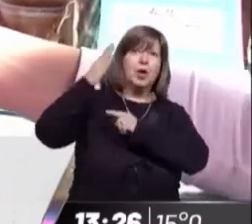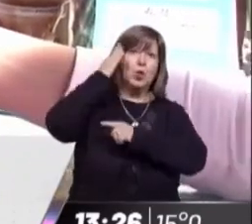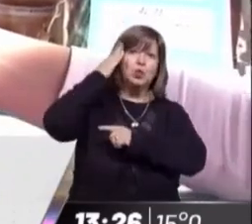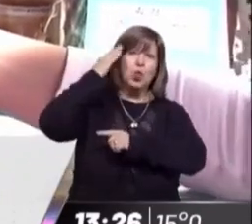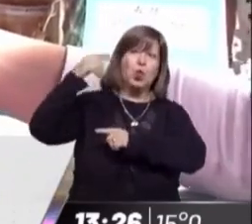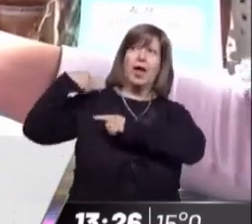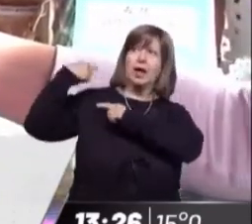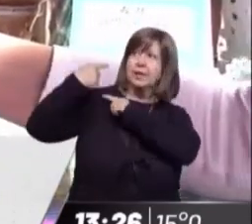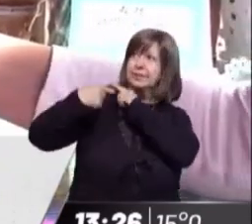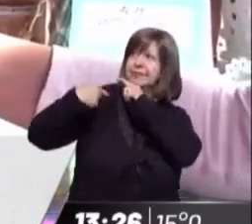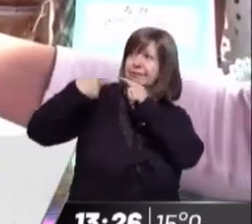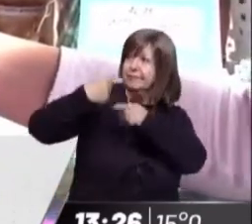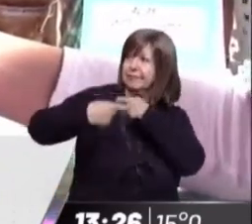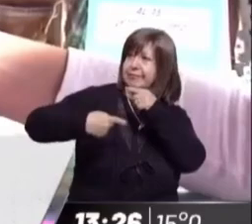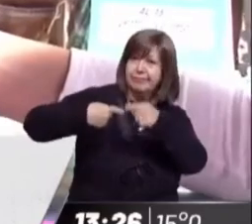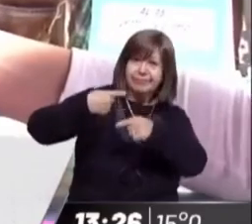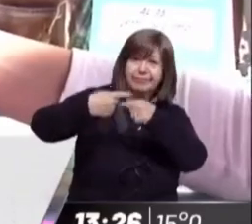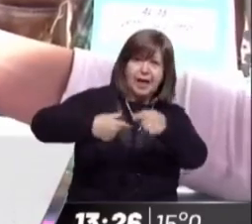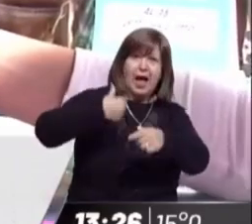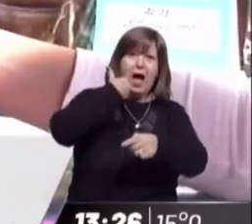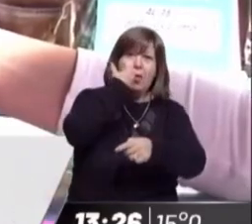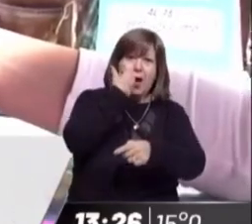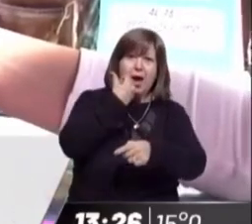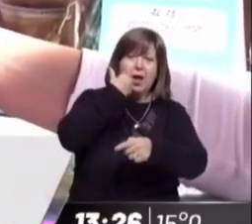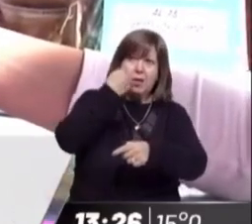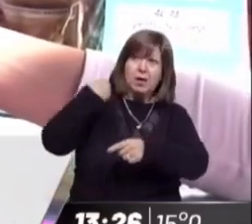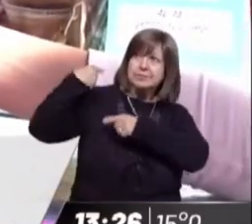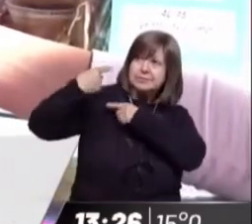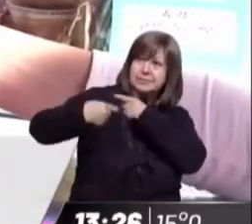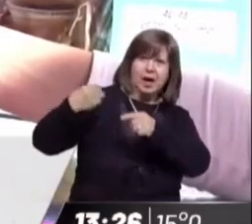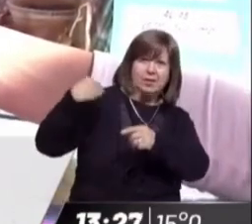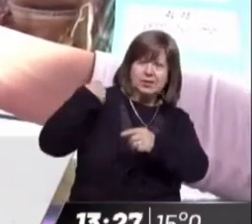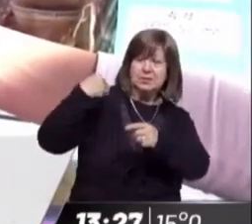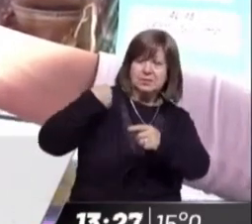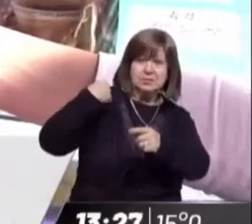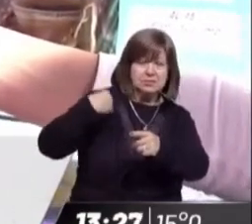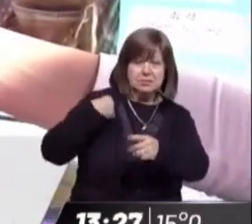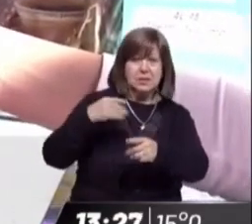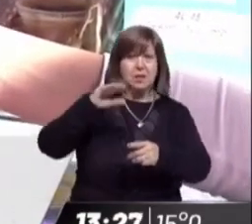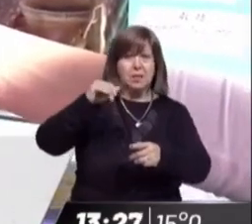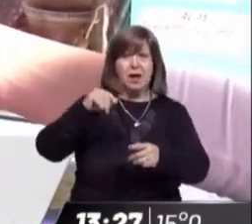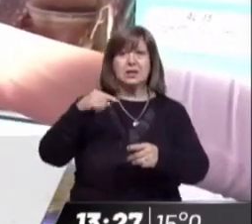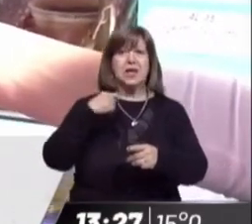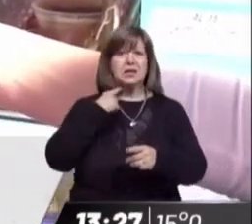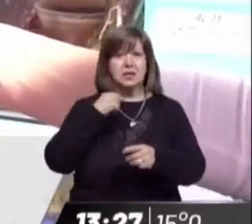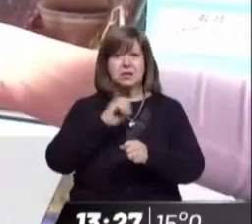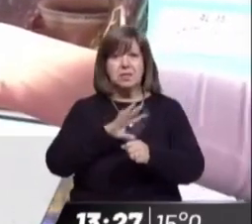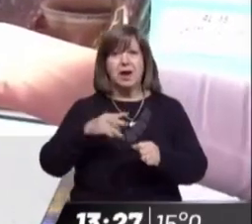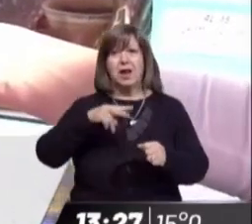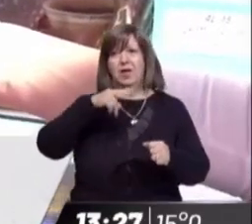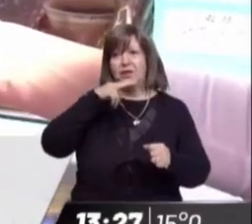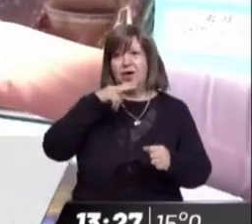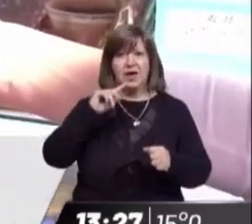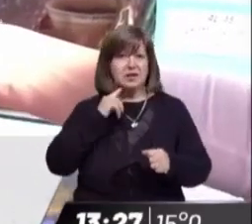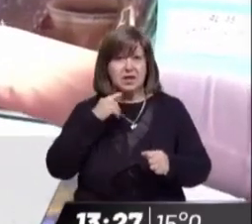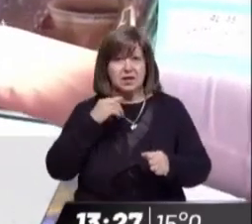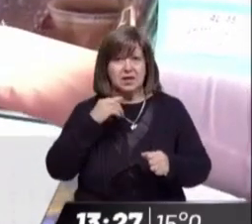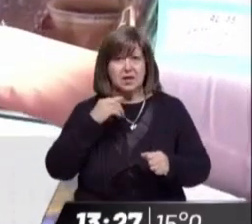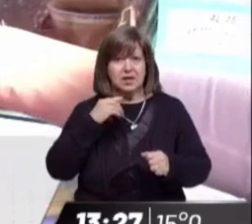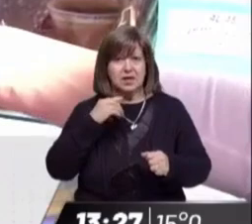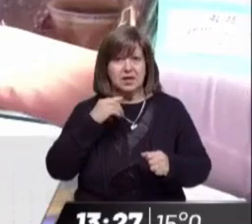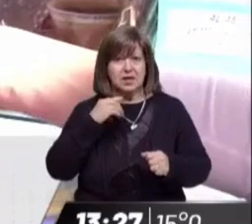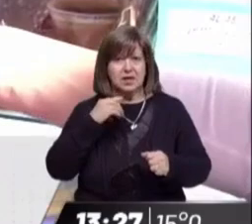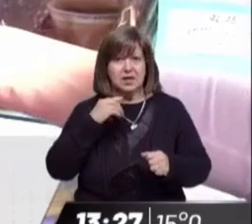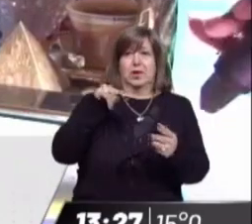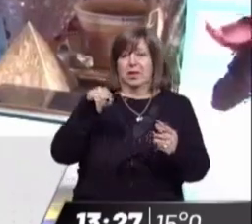de nuestras de nuestros ancestros que el martes 13 Es malo como también el viernes 13 Es malo